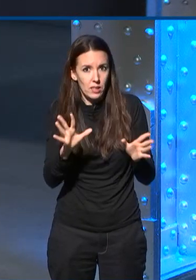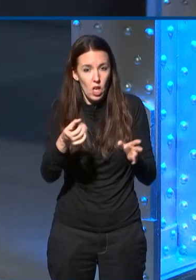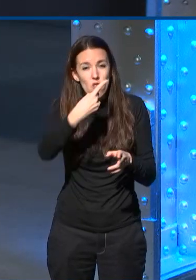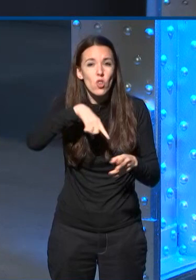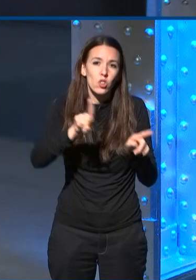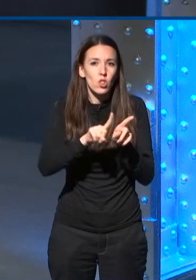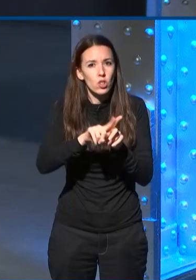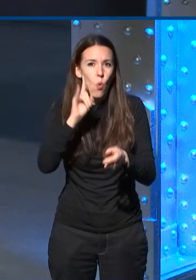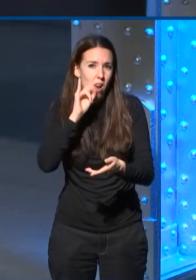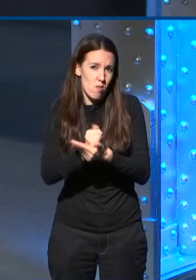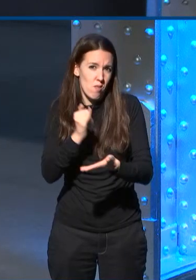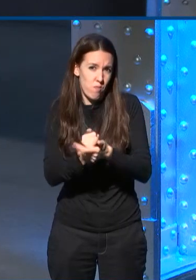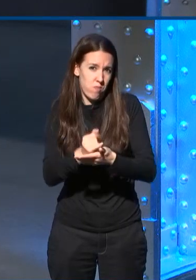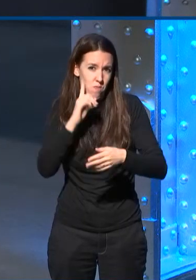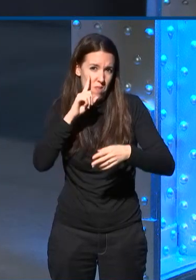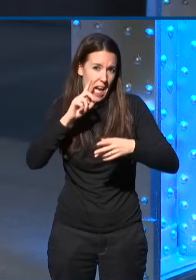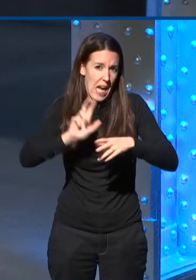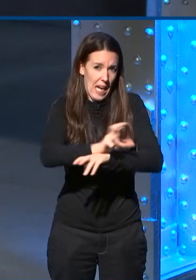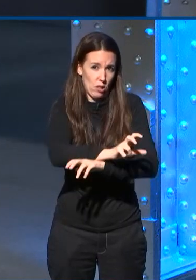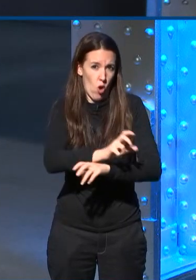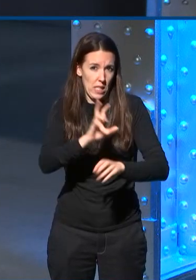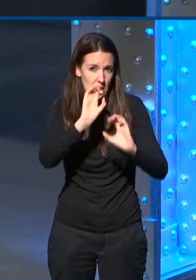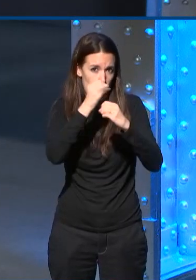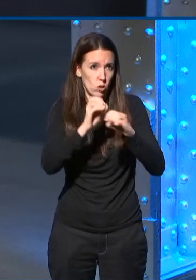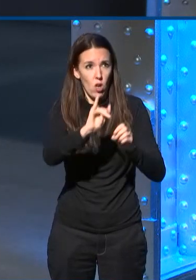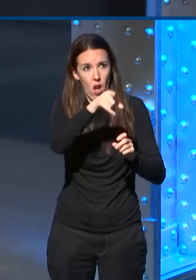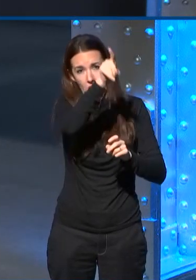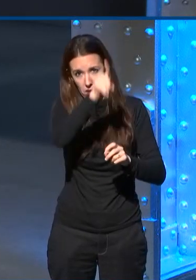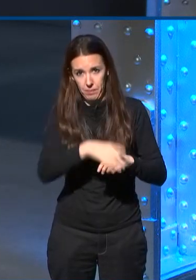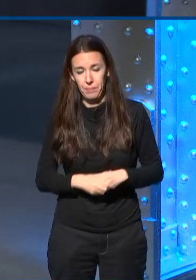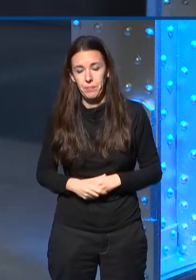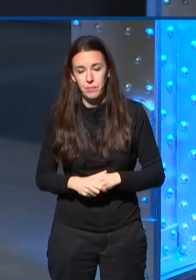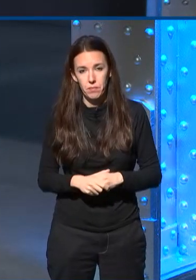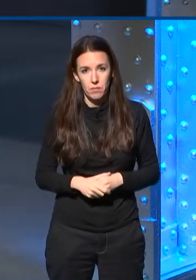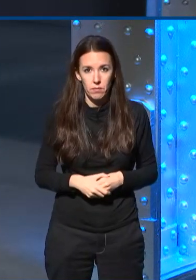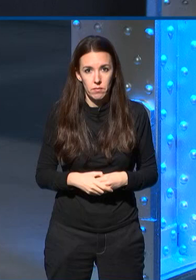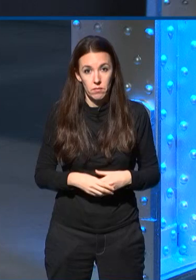cobayas, conejillos de India que tenemos ahí arriba, ¿no?